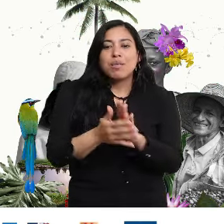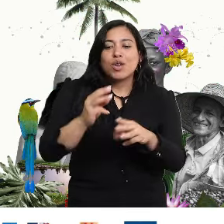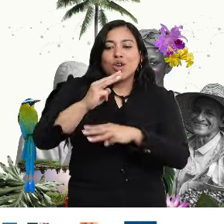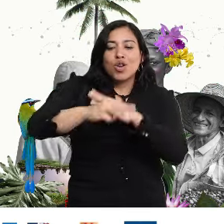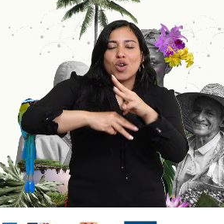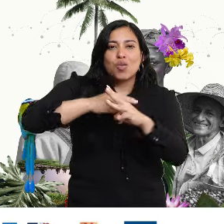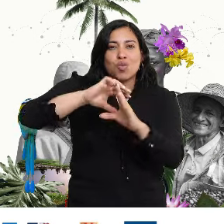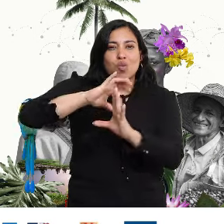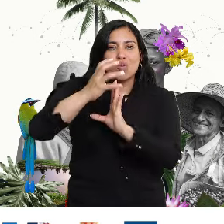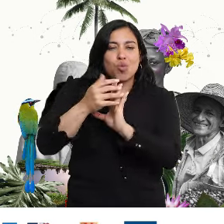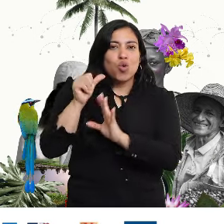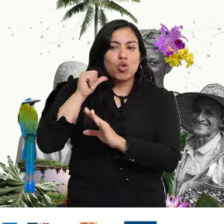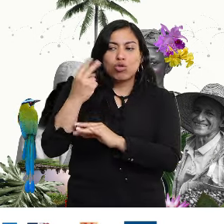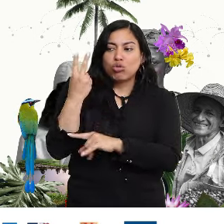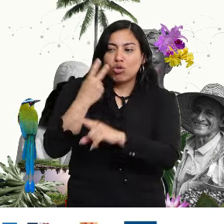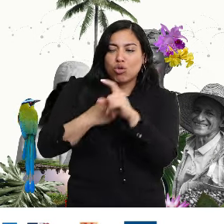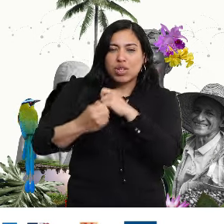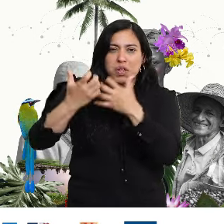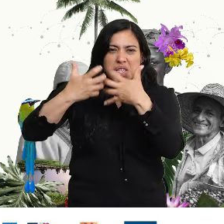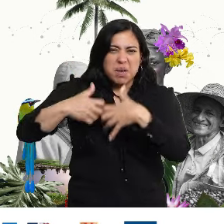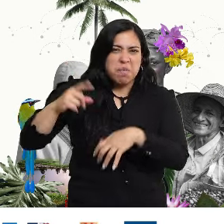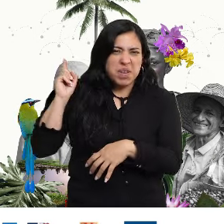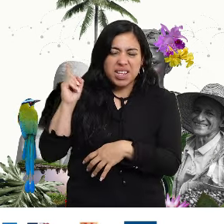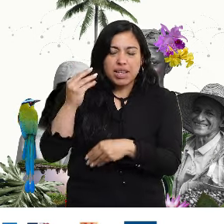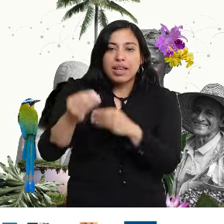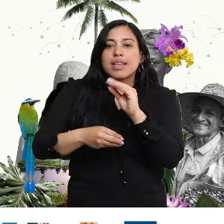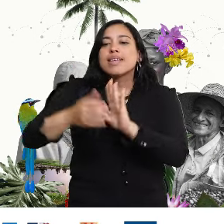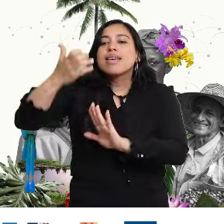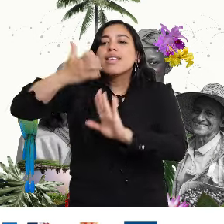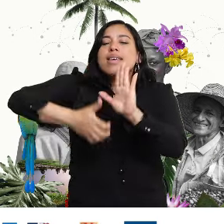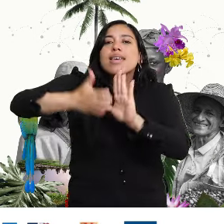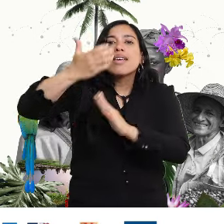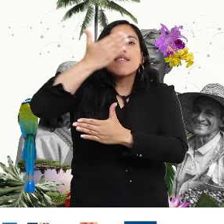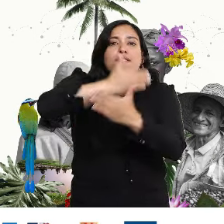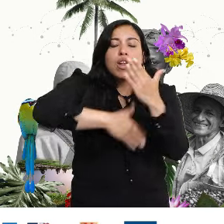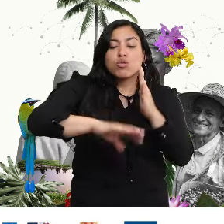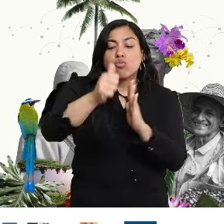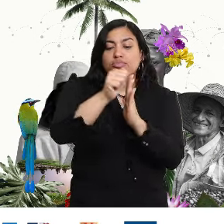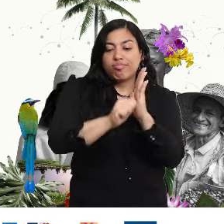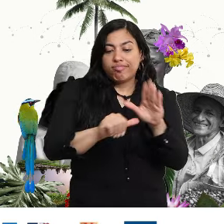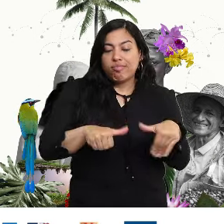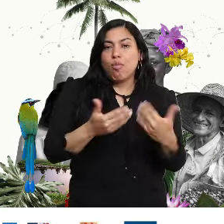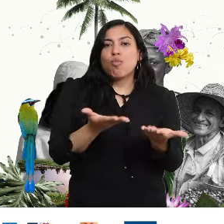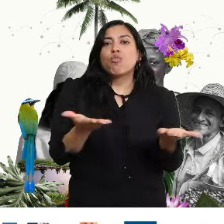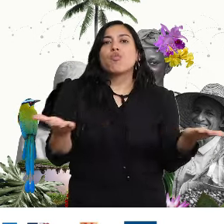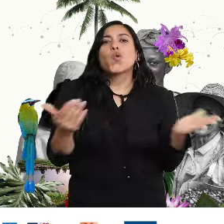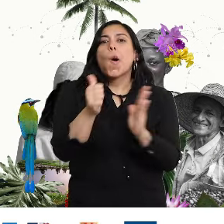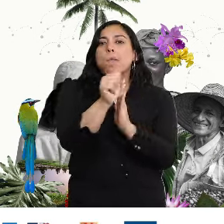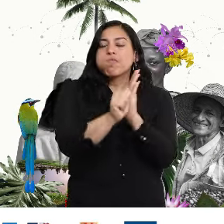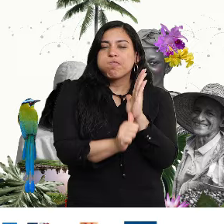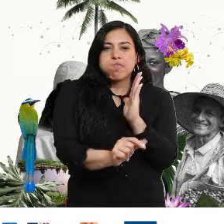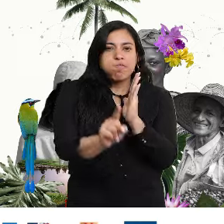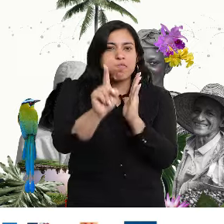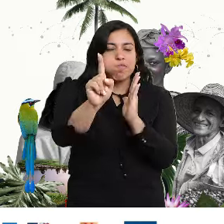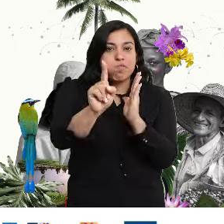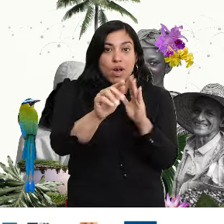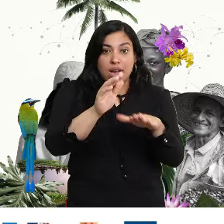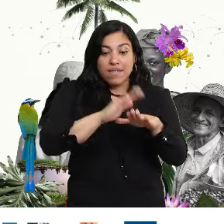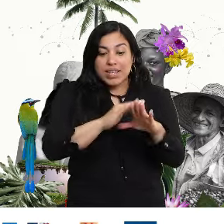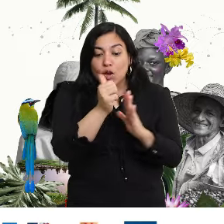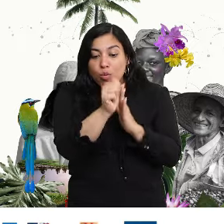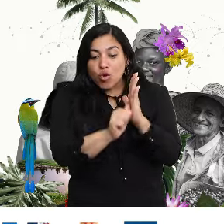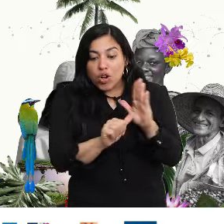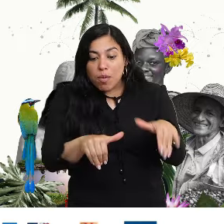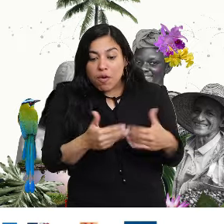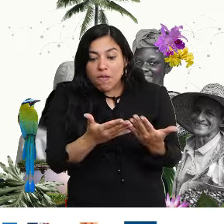Environmental Facility hace 2 años hizo una evaluación de su portafolio y resultó que el 50% de